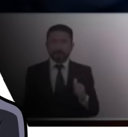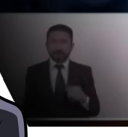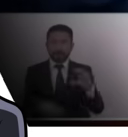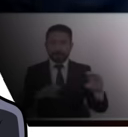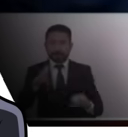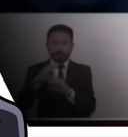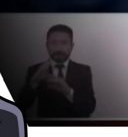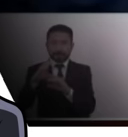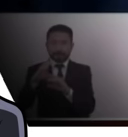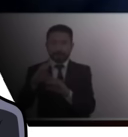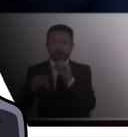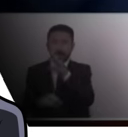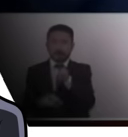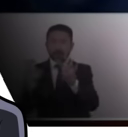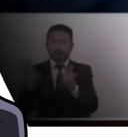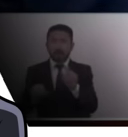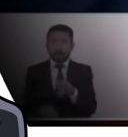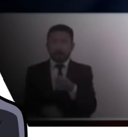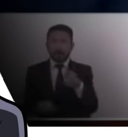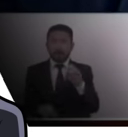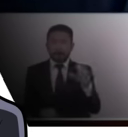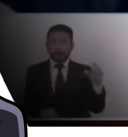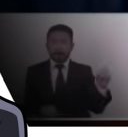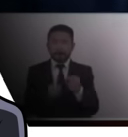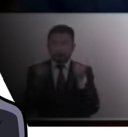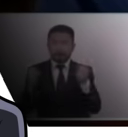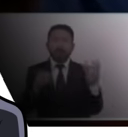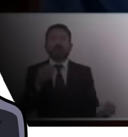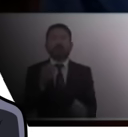Porque dicen que de los 9 mil millones hemos metido más de 2 mil